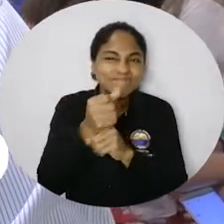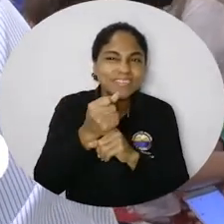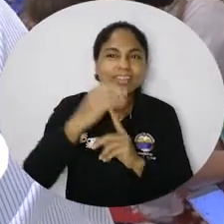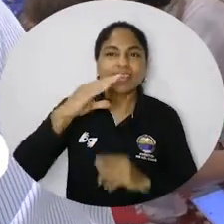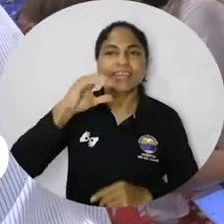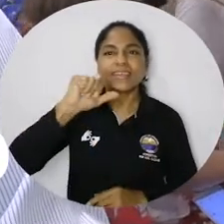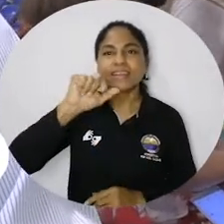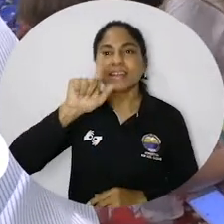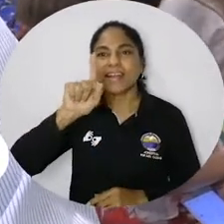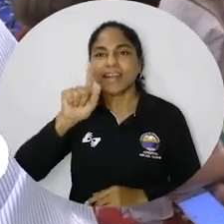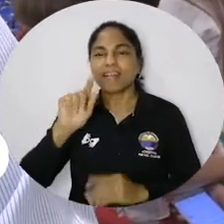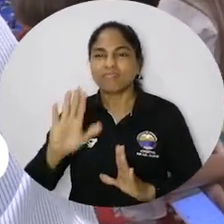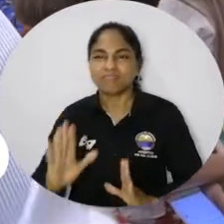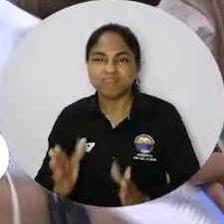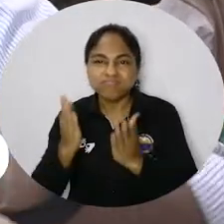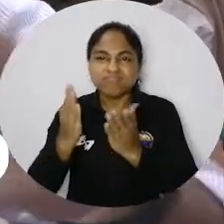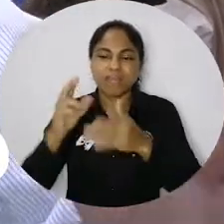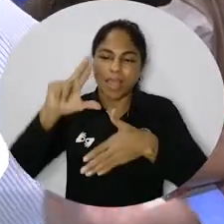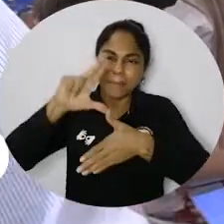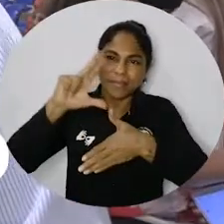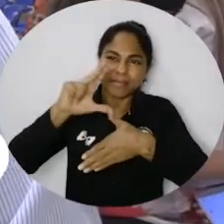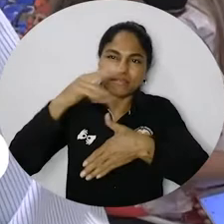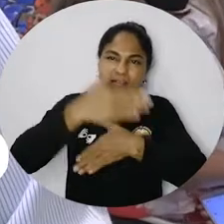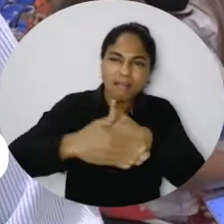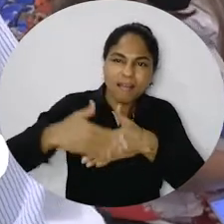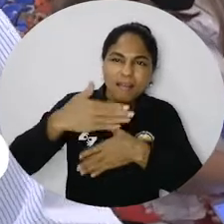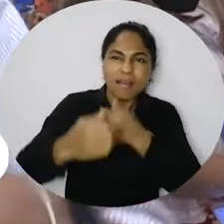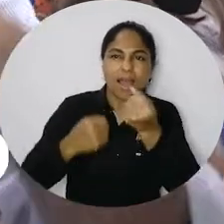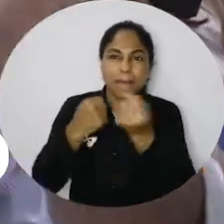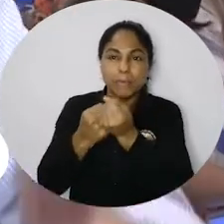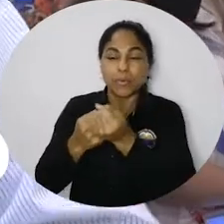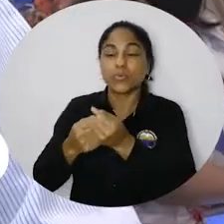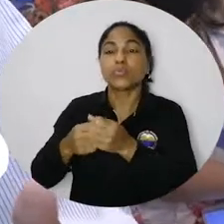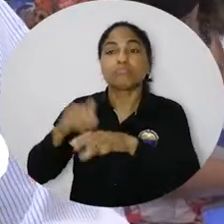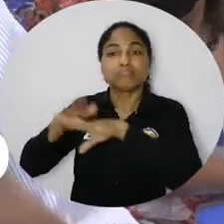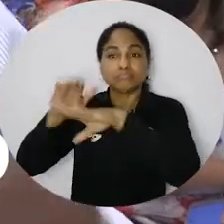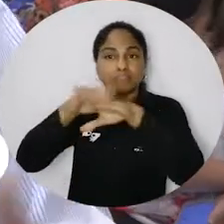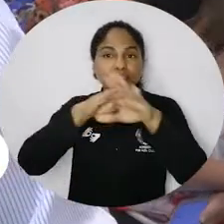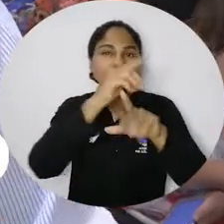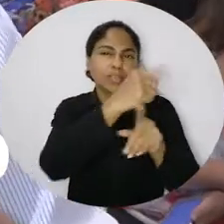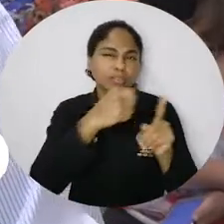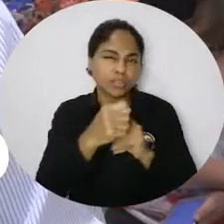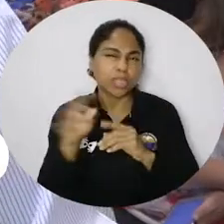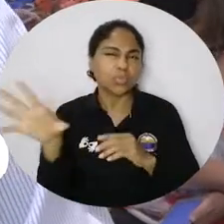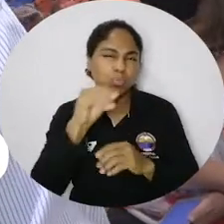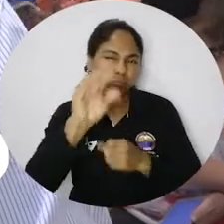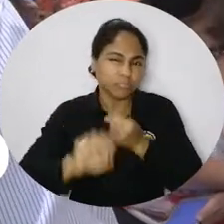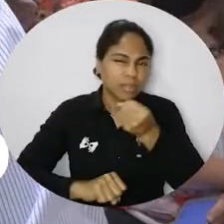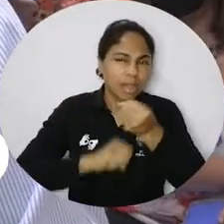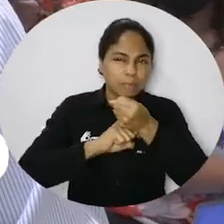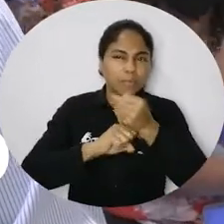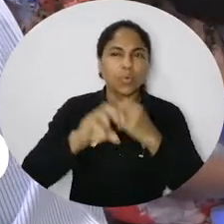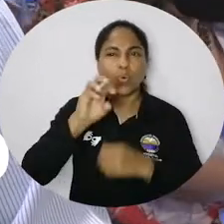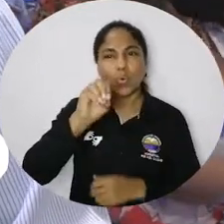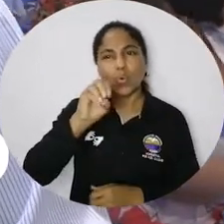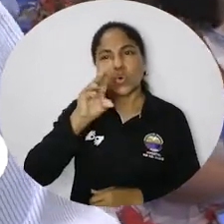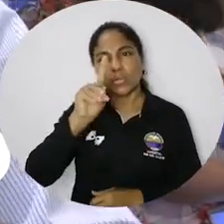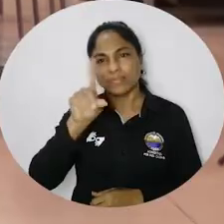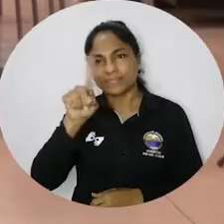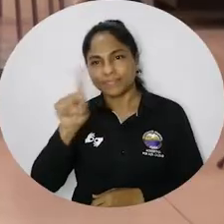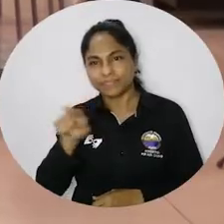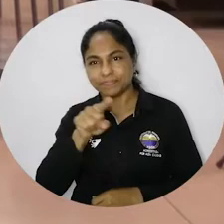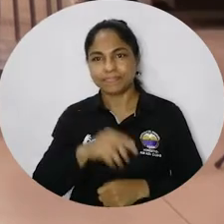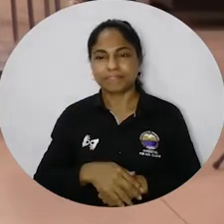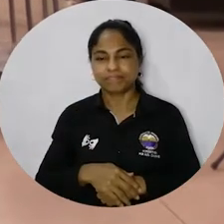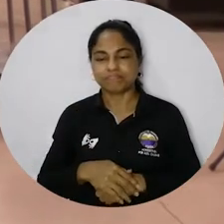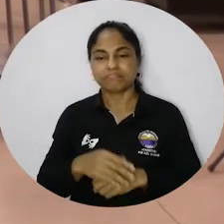CAF, cómo está ayudando a esa realización en toda América Latina y el llamado a la sociedad de que todos nos movilicemos a favor de los ODS.